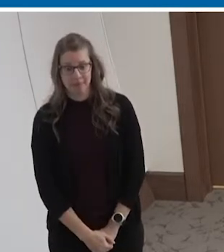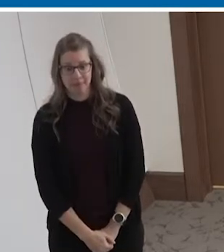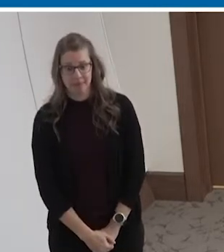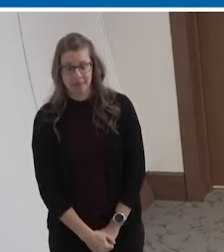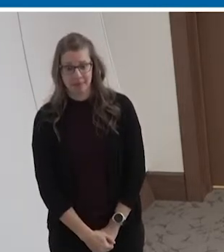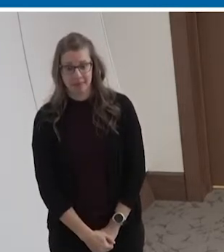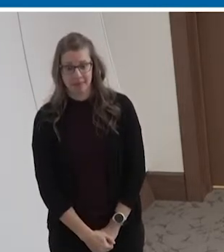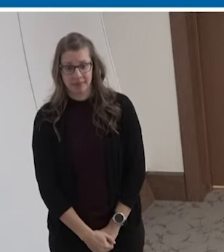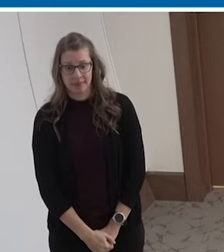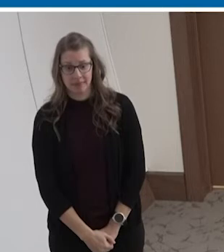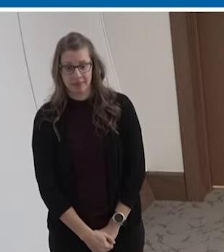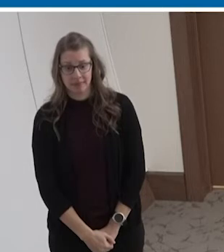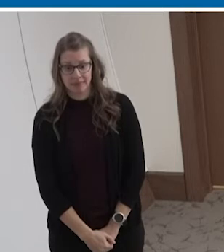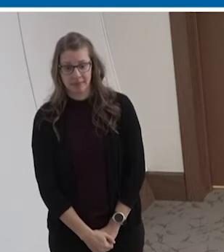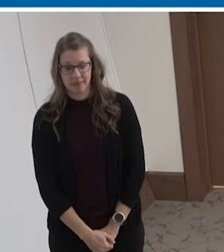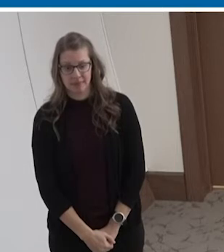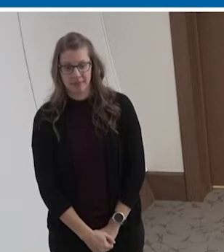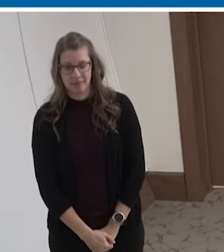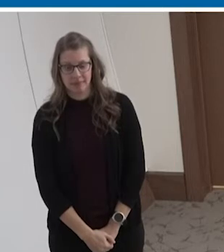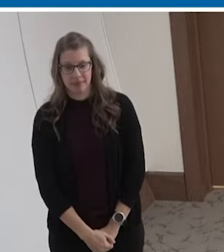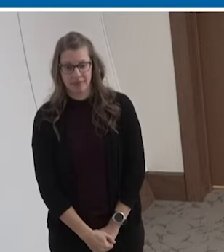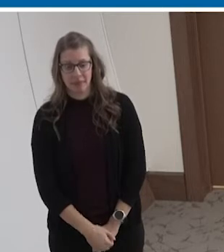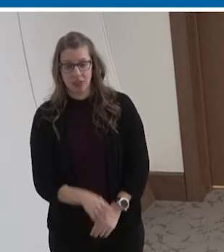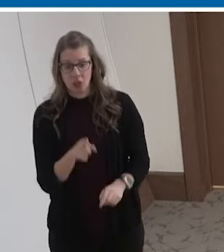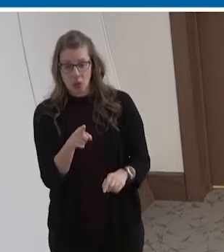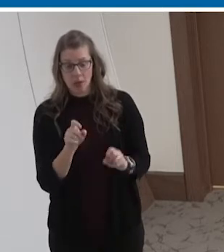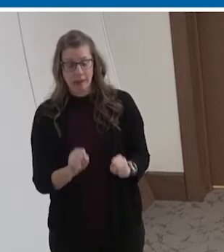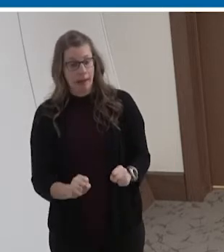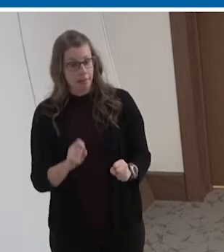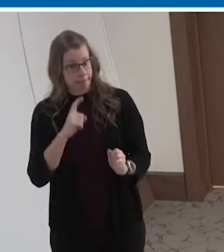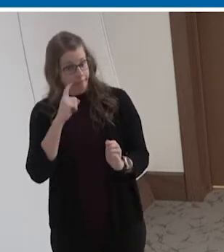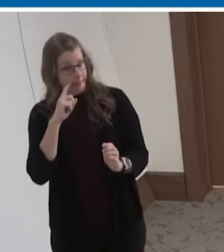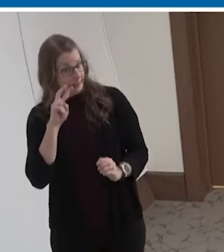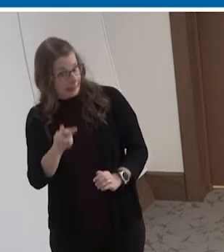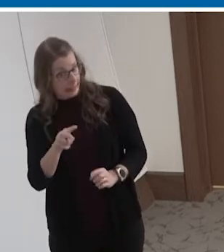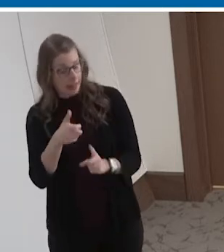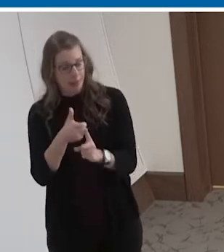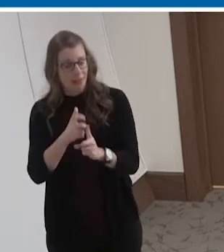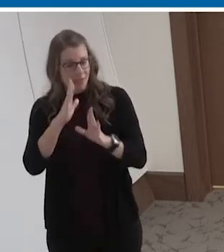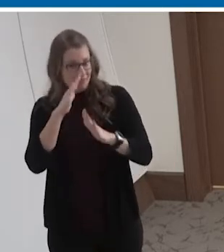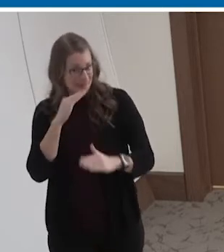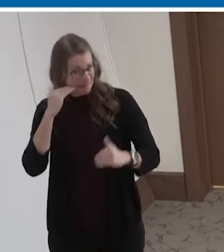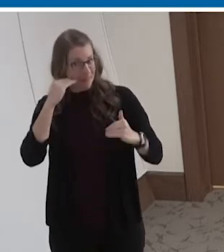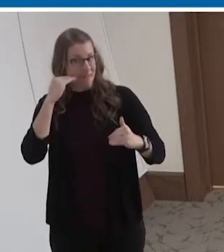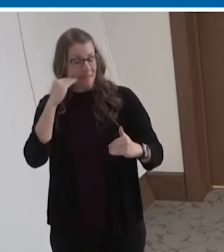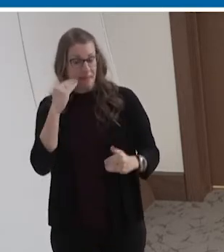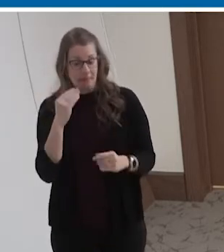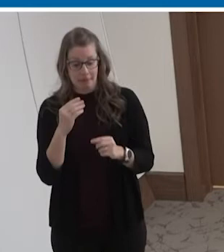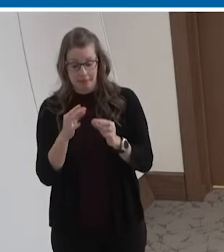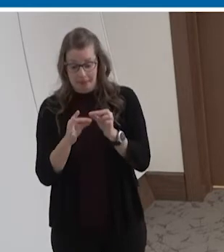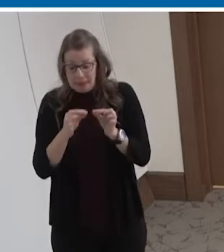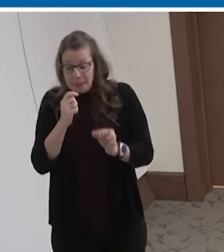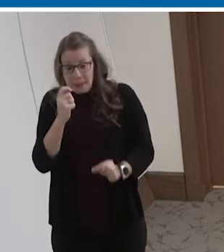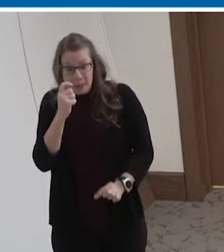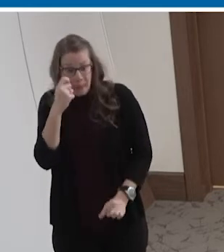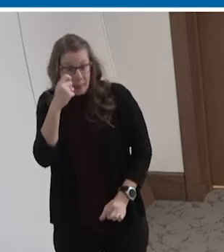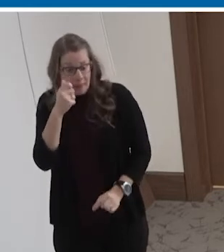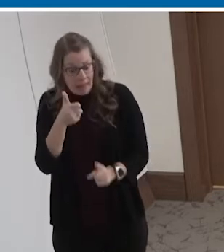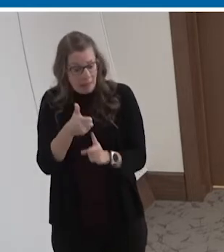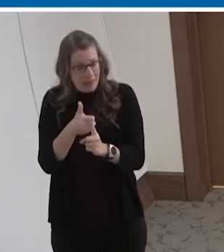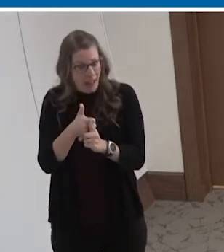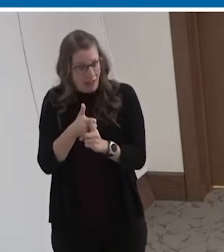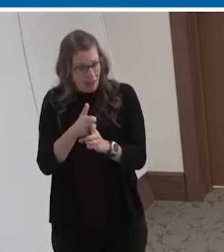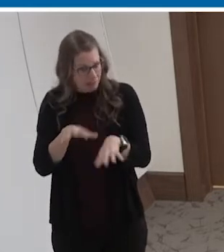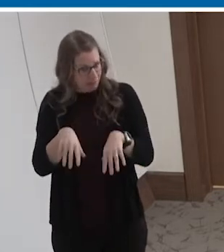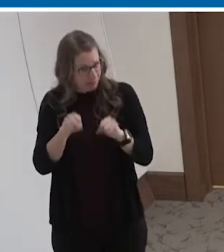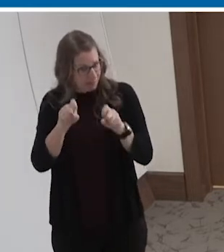está participando en el estudio. And you can see that he is smiling and doing the test himself. Y pueden ver que él